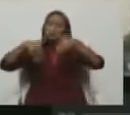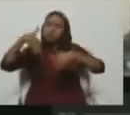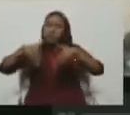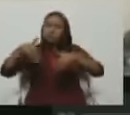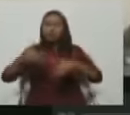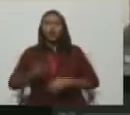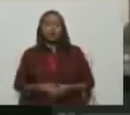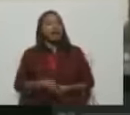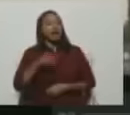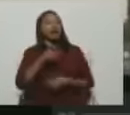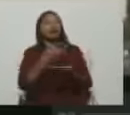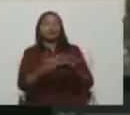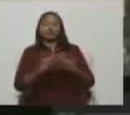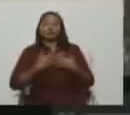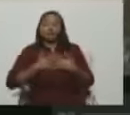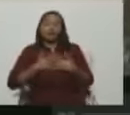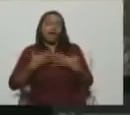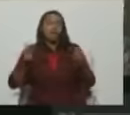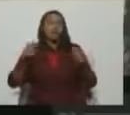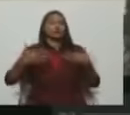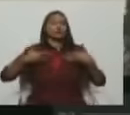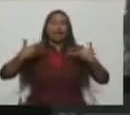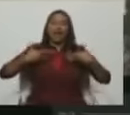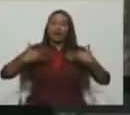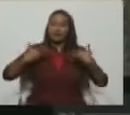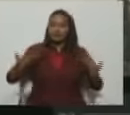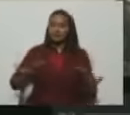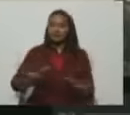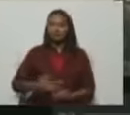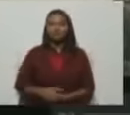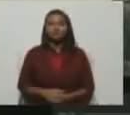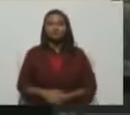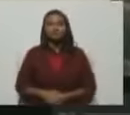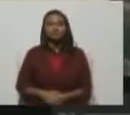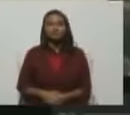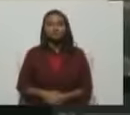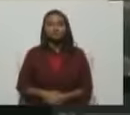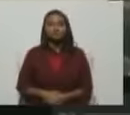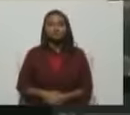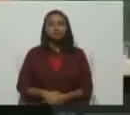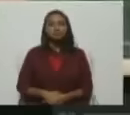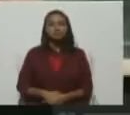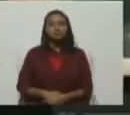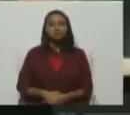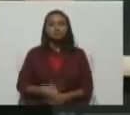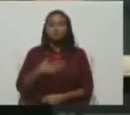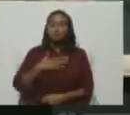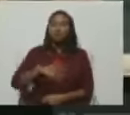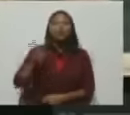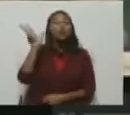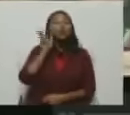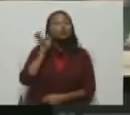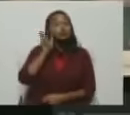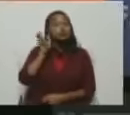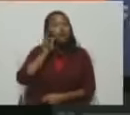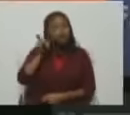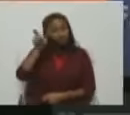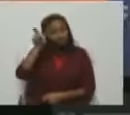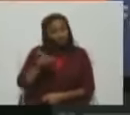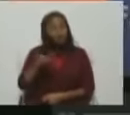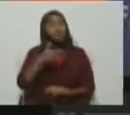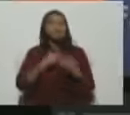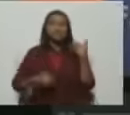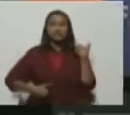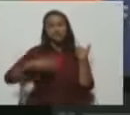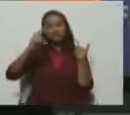satisface y nos alegra profundamente. Escuchaba al doctor Elvis Amoroso y escuchaba también al